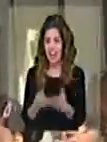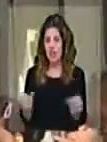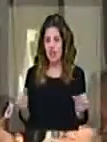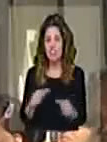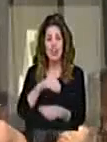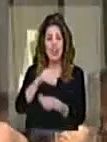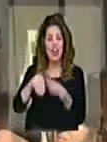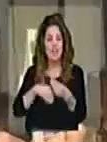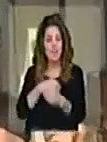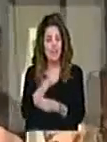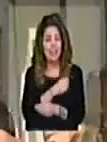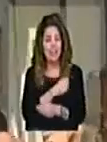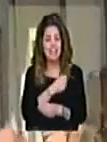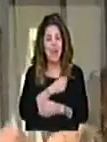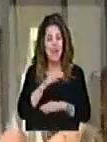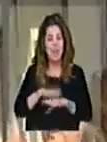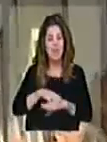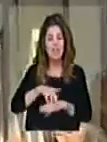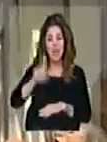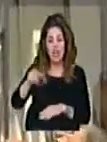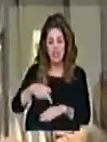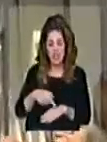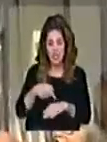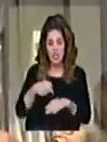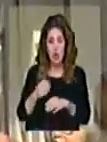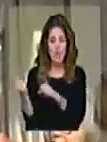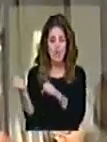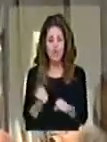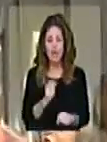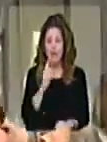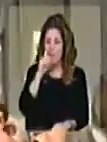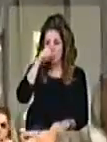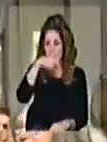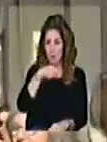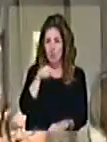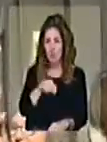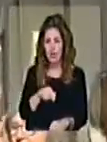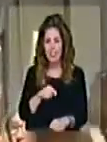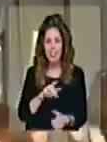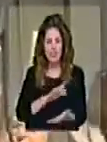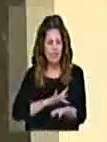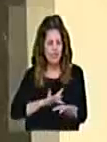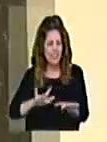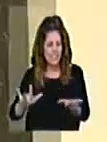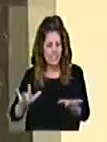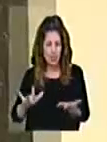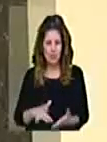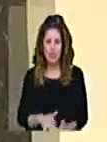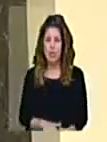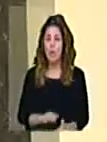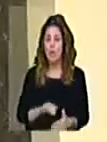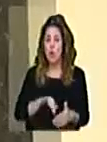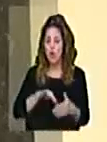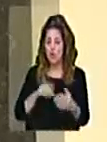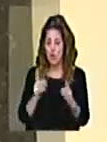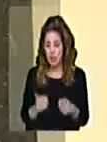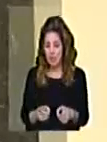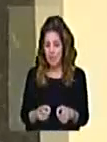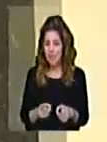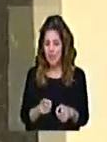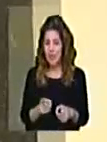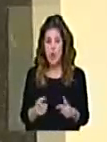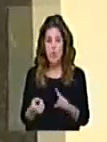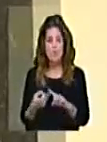a la familia Artigas en el momento que vino a fundar Montevideo, es decir, cuando esto era un total descampado. Por otro lado, tiene también